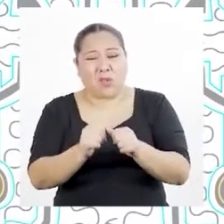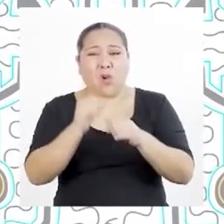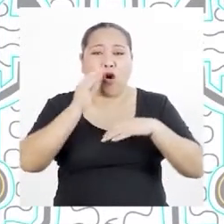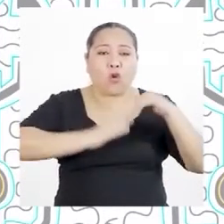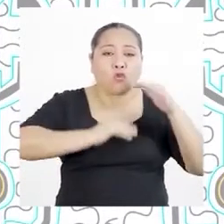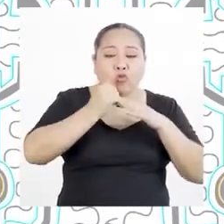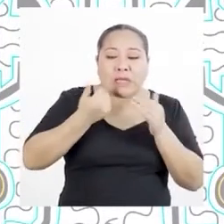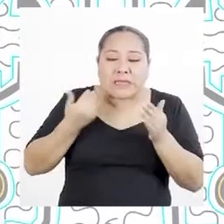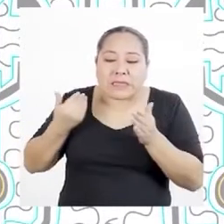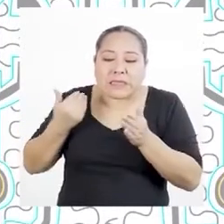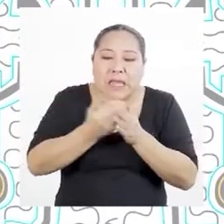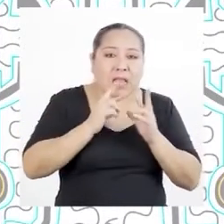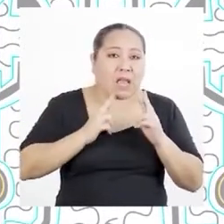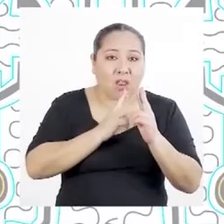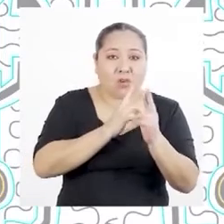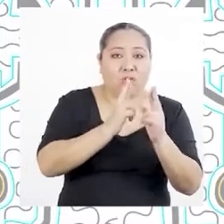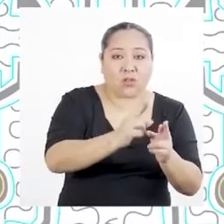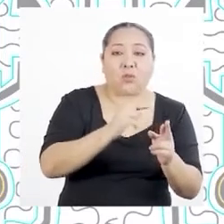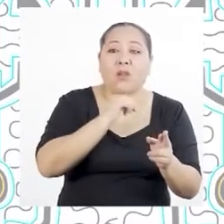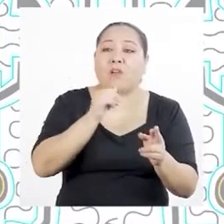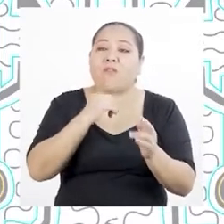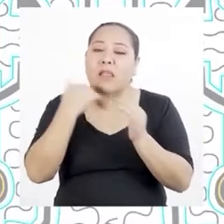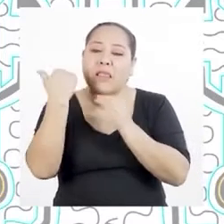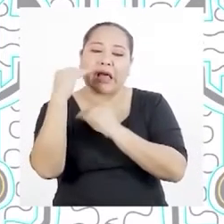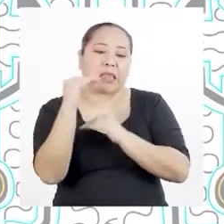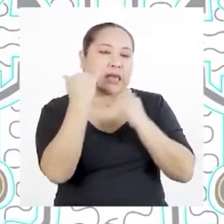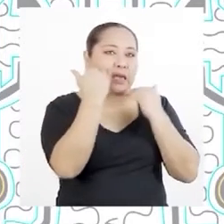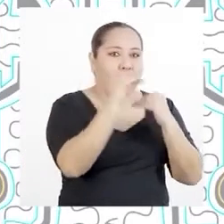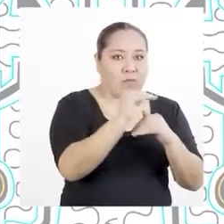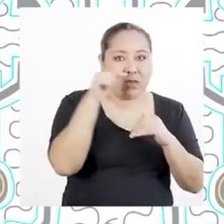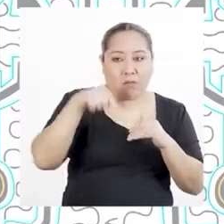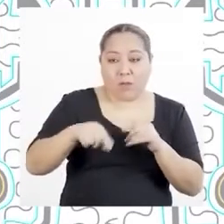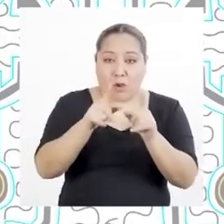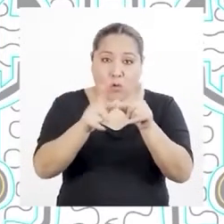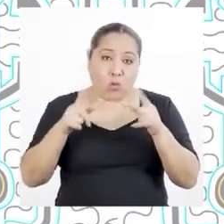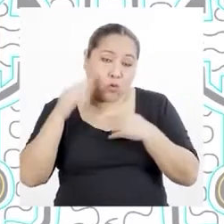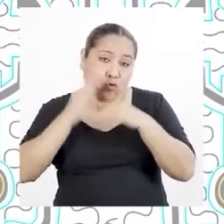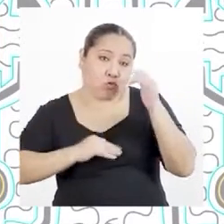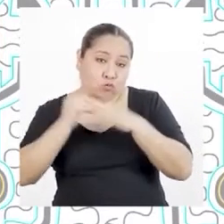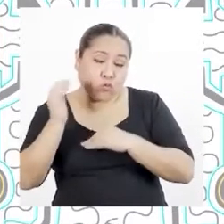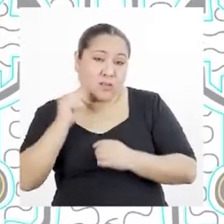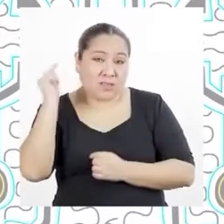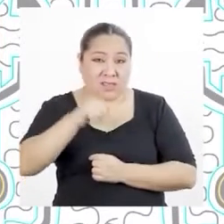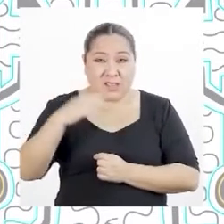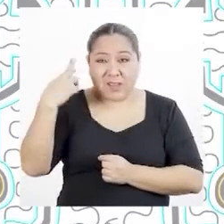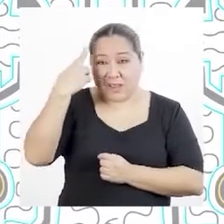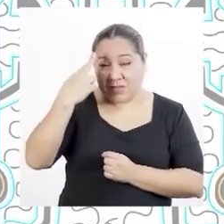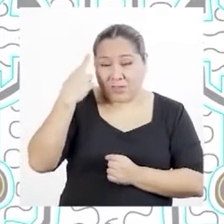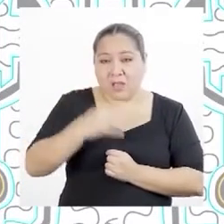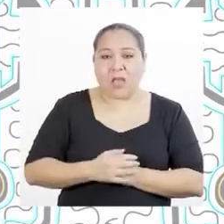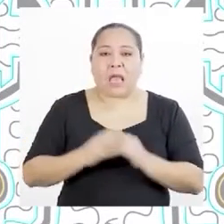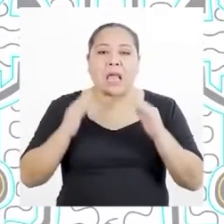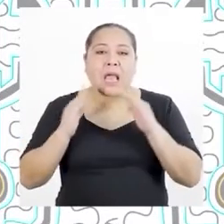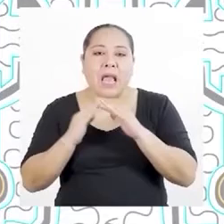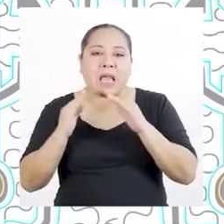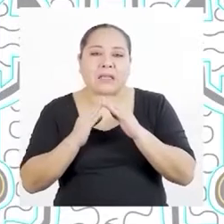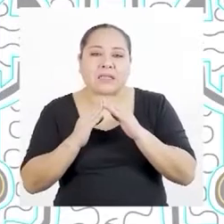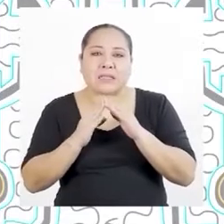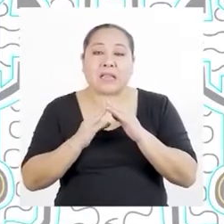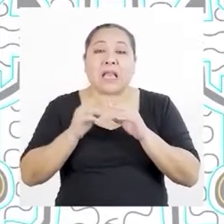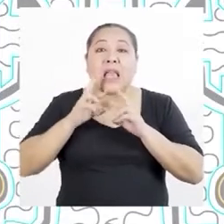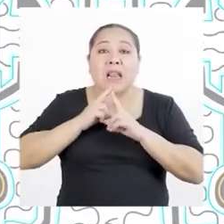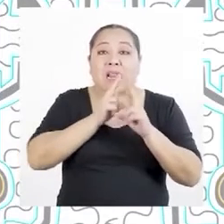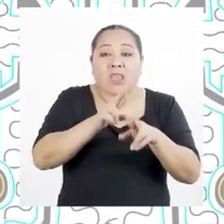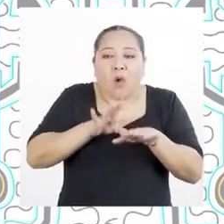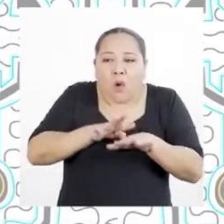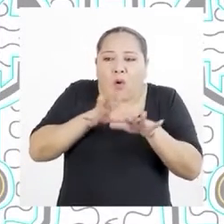de los ríos porque no están establecidos los límites para las zonas de construcción. Por esta razón, hay casas que se las ha llevado el